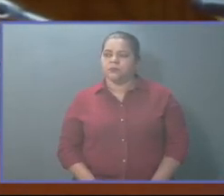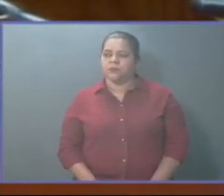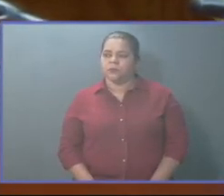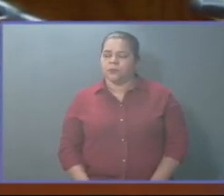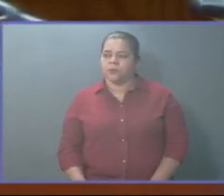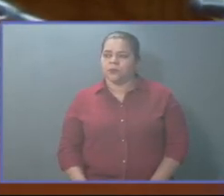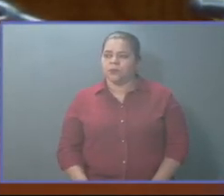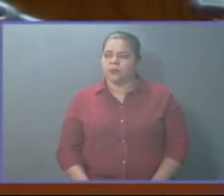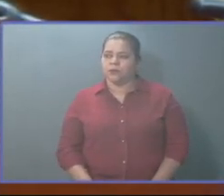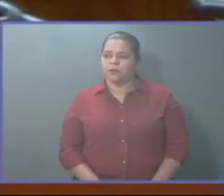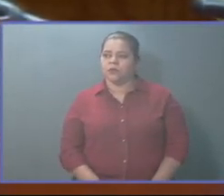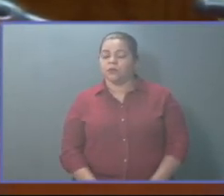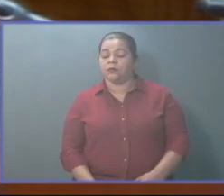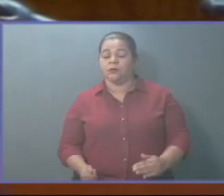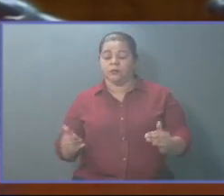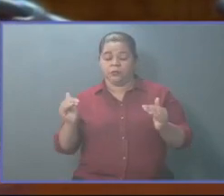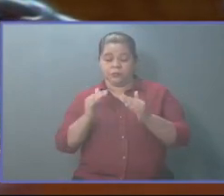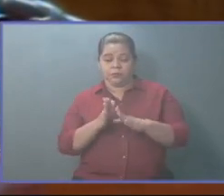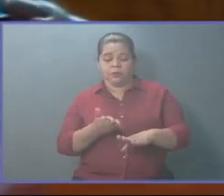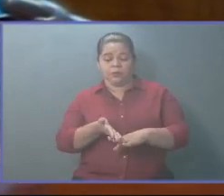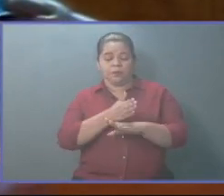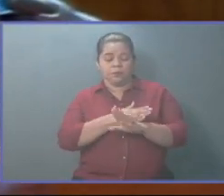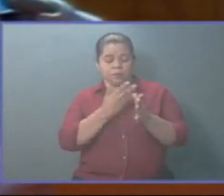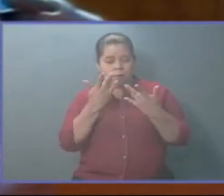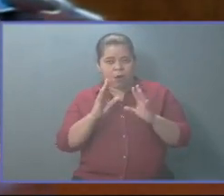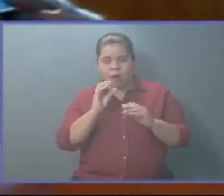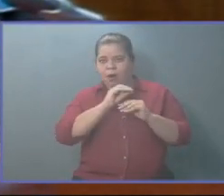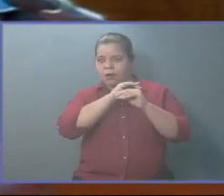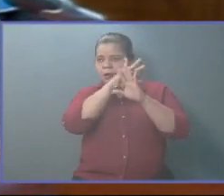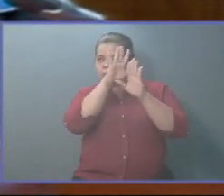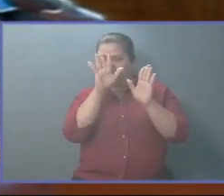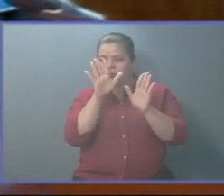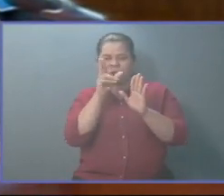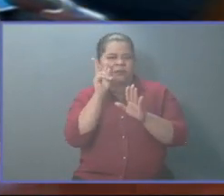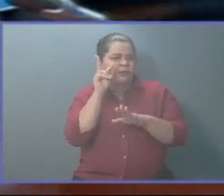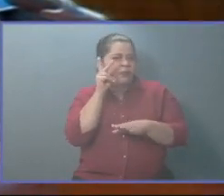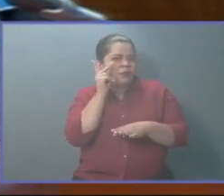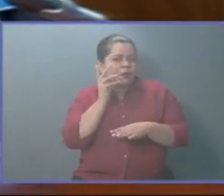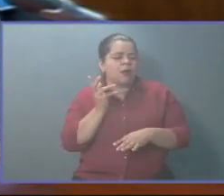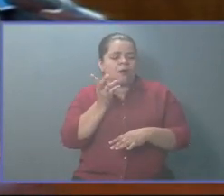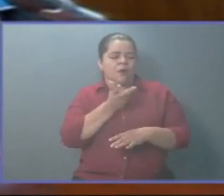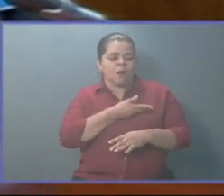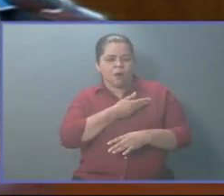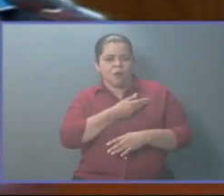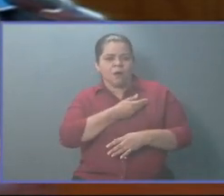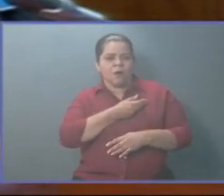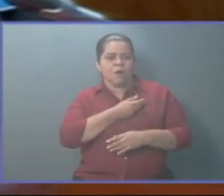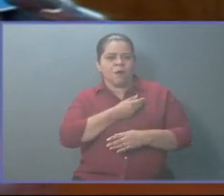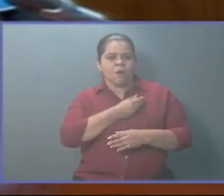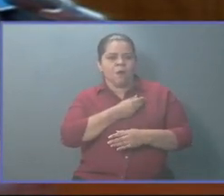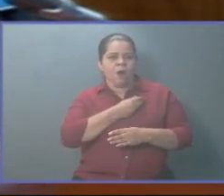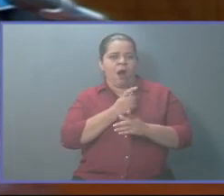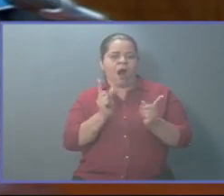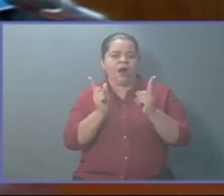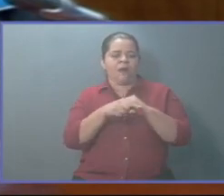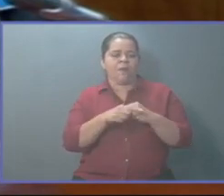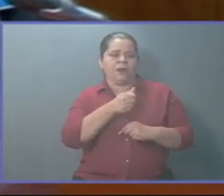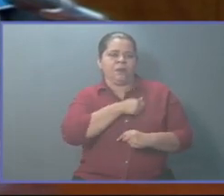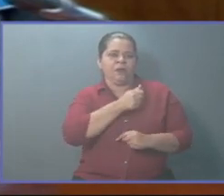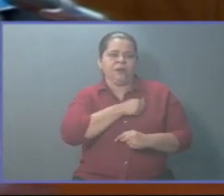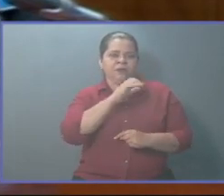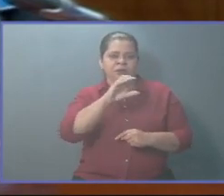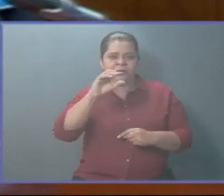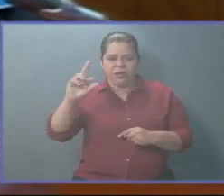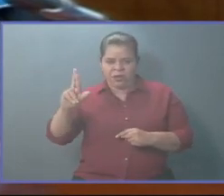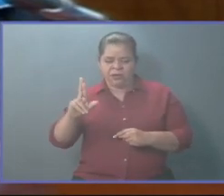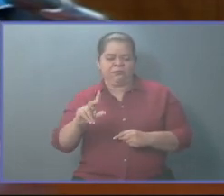que tal cual lo hemos entendido, no se trata de que nosotros vayamos a hacer el rol de la Corte de Cuentas de la República. La Corte de Cuentas tiene